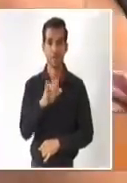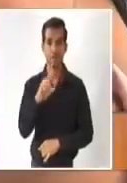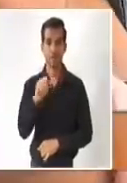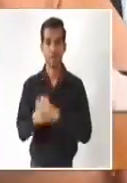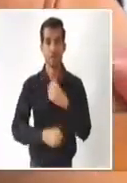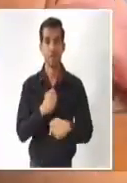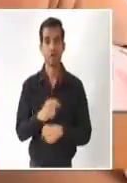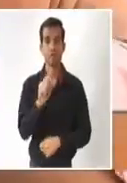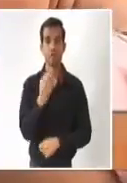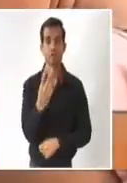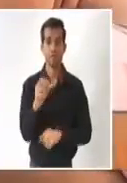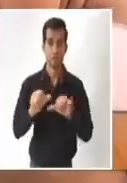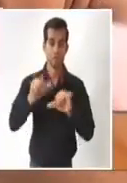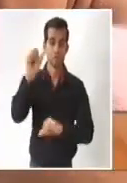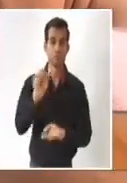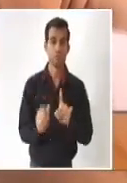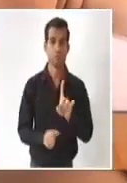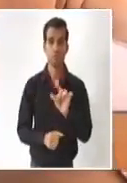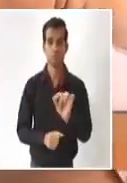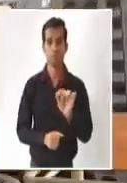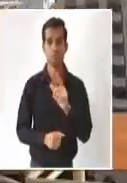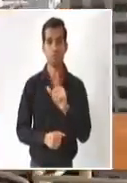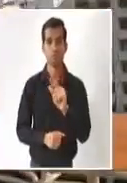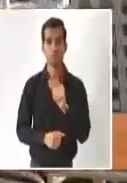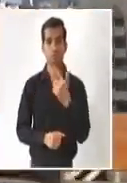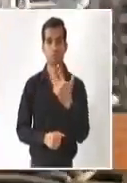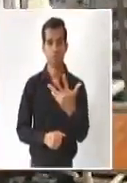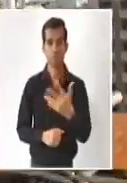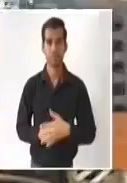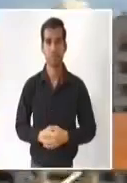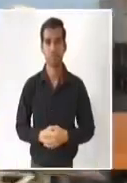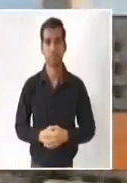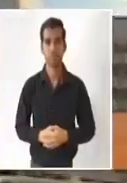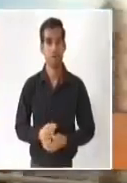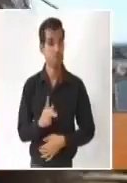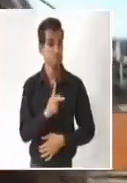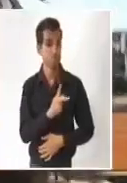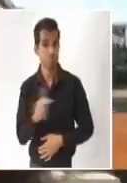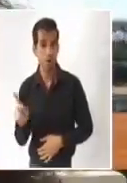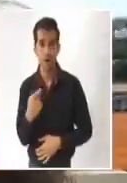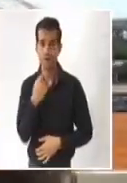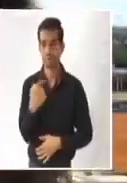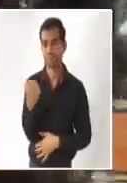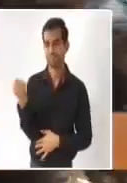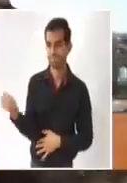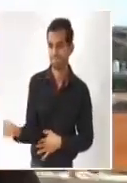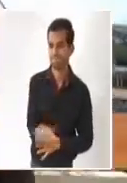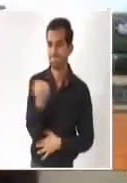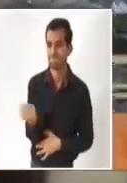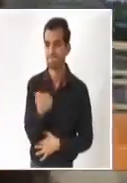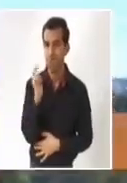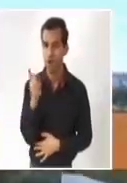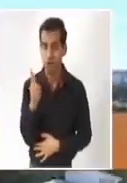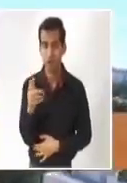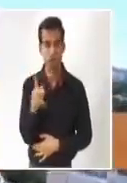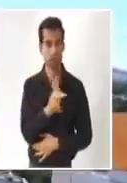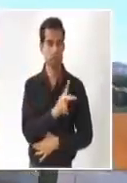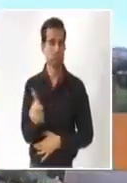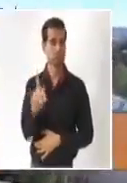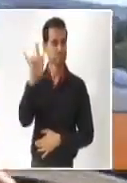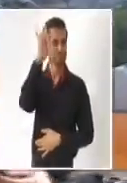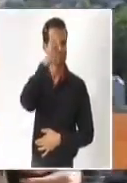y una estatura de 1.75. A las 12 participantes les deseamos lo mejor. Todas son mujeres muy